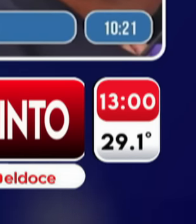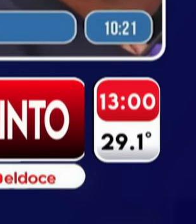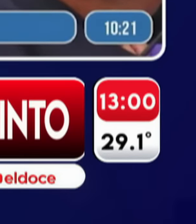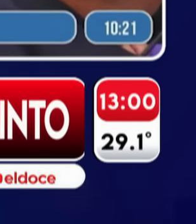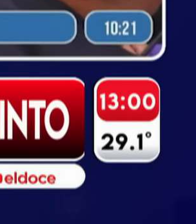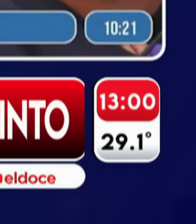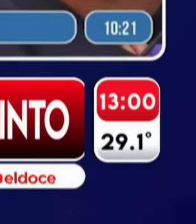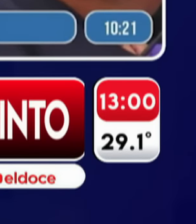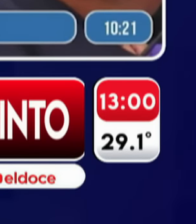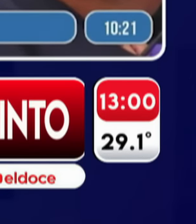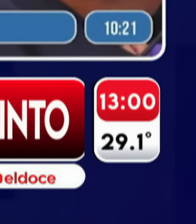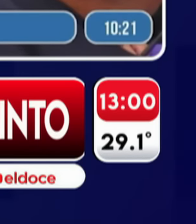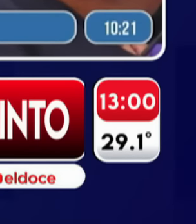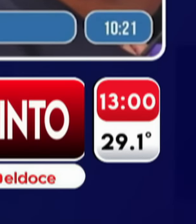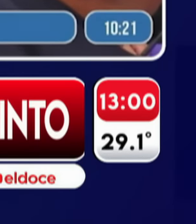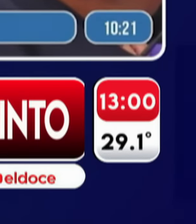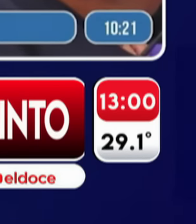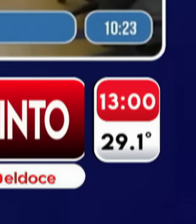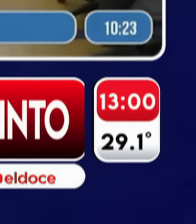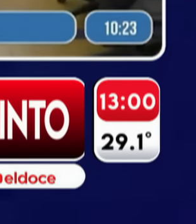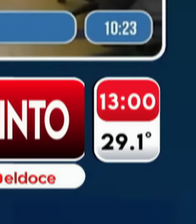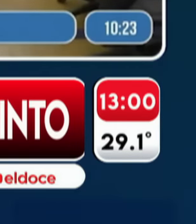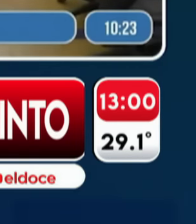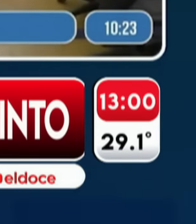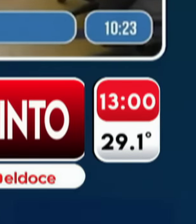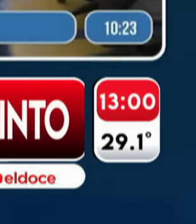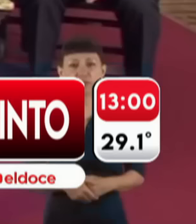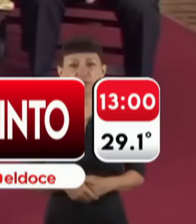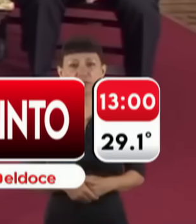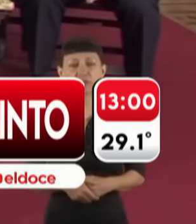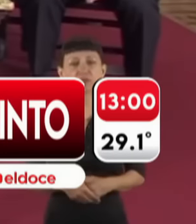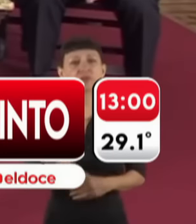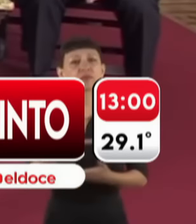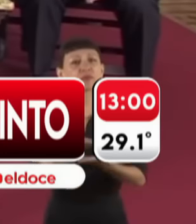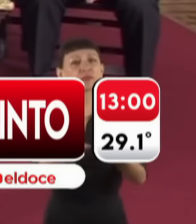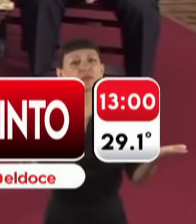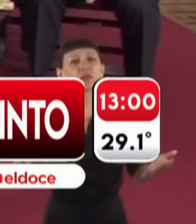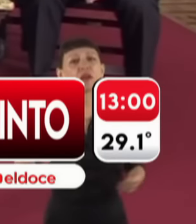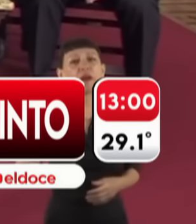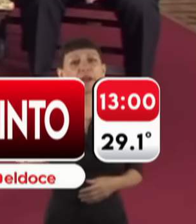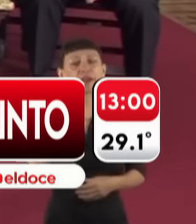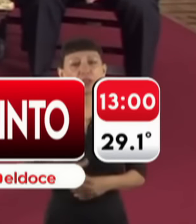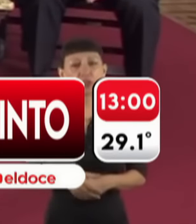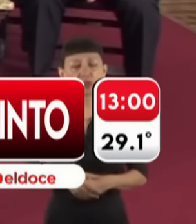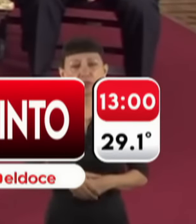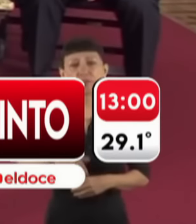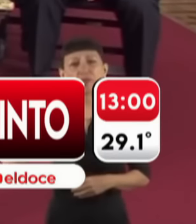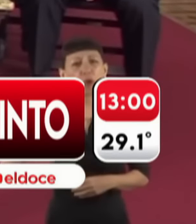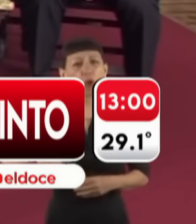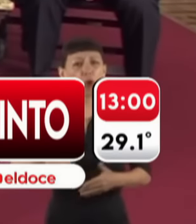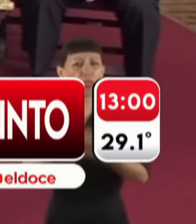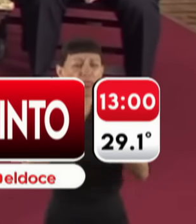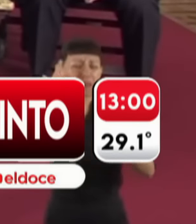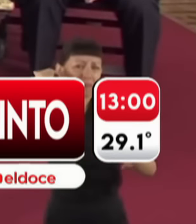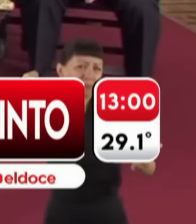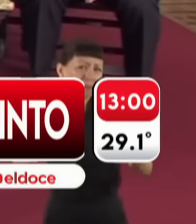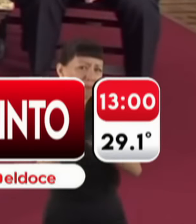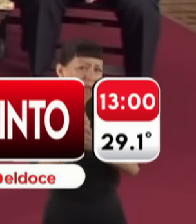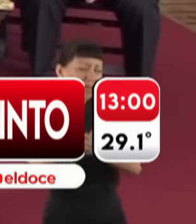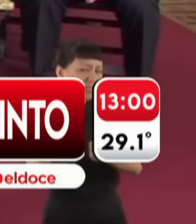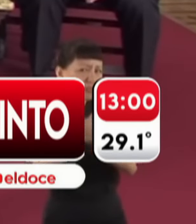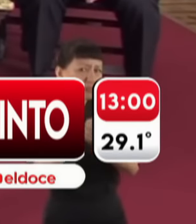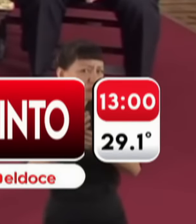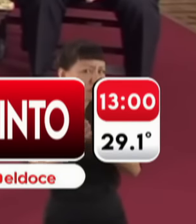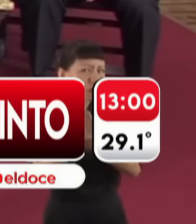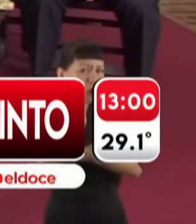había mayoría. Bueno, una ley, las leyes son de consenso. Por eso se necesitaba este tiempo para las